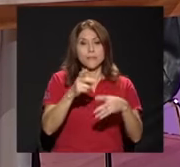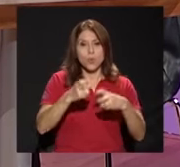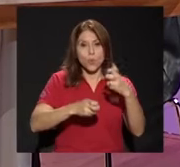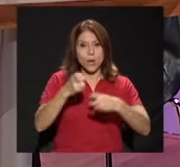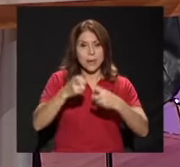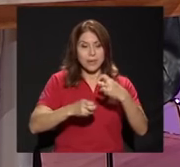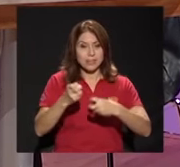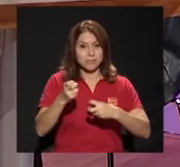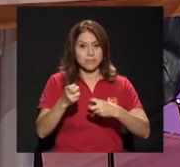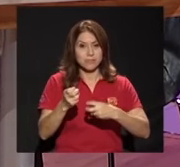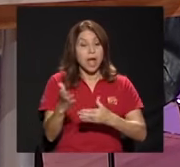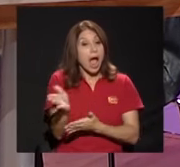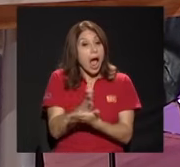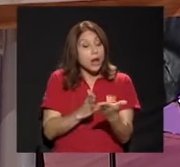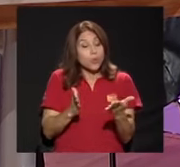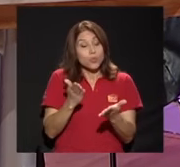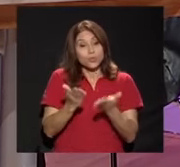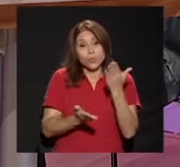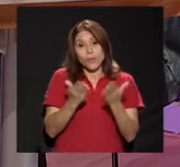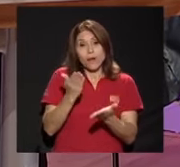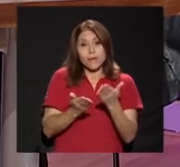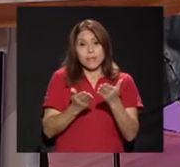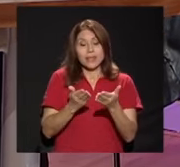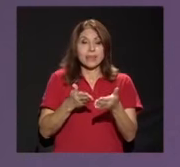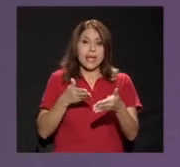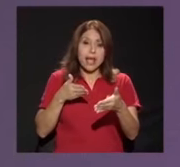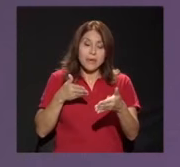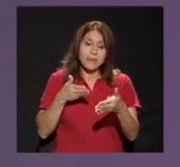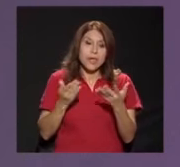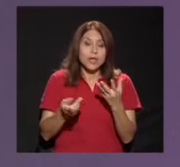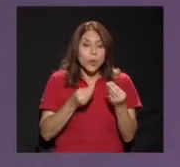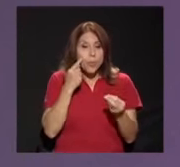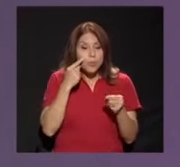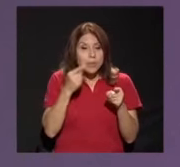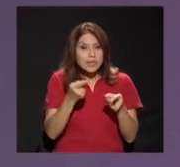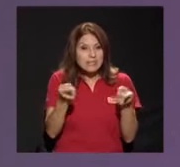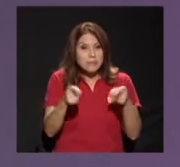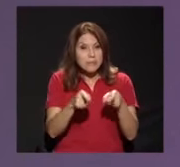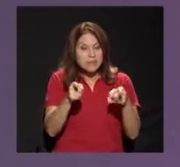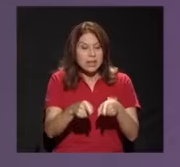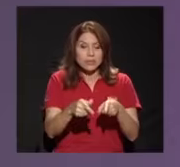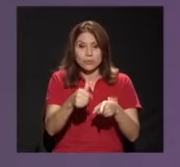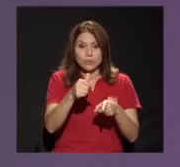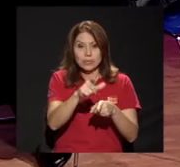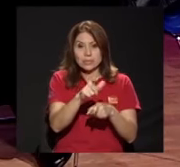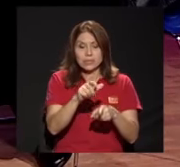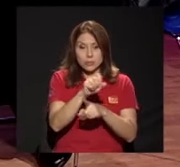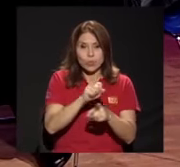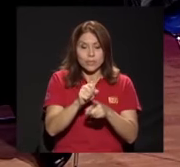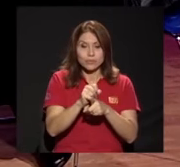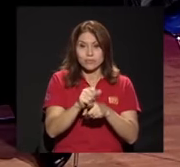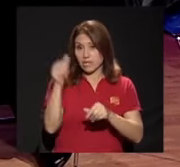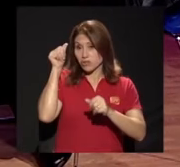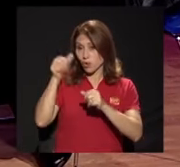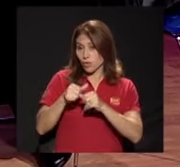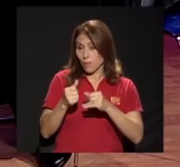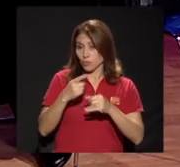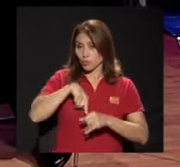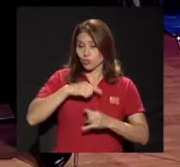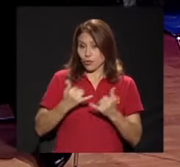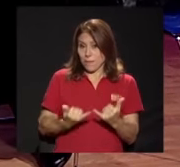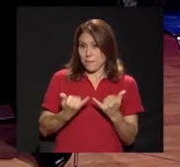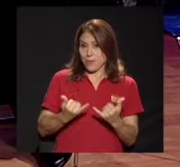probablemente serían atacando causas, ¿verdad? Otros mitigando algunas condiciones como estas. Recordamos que estamos en vivo, puede llamarnos